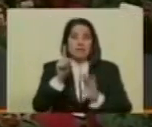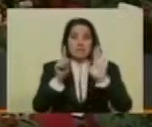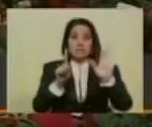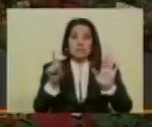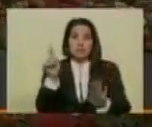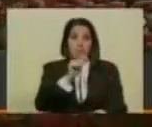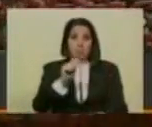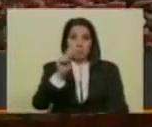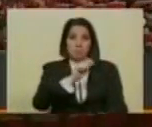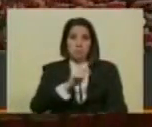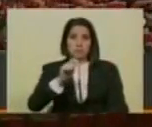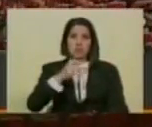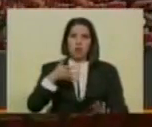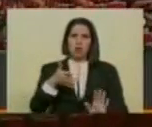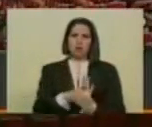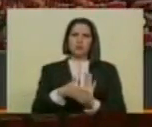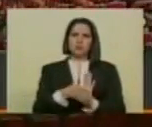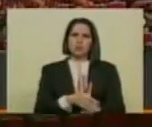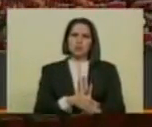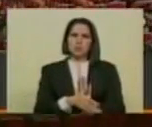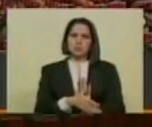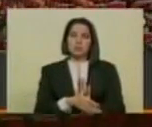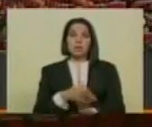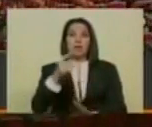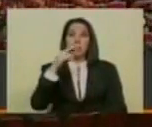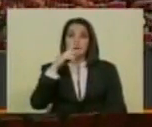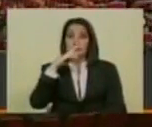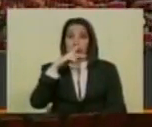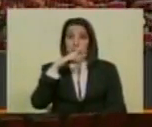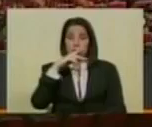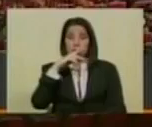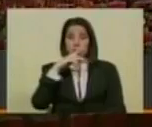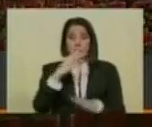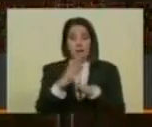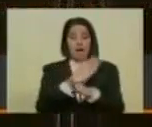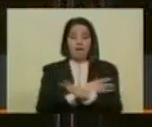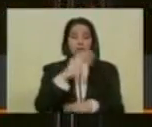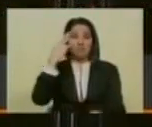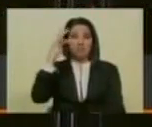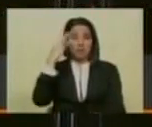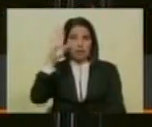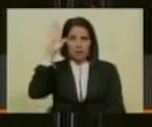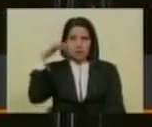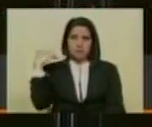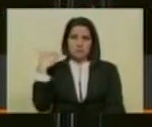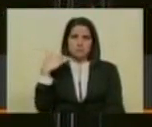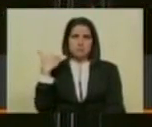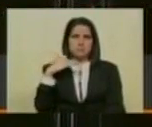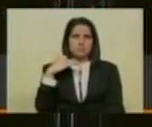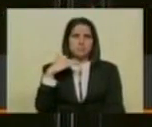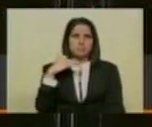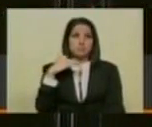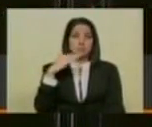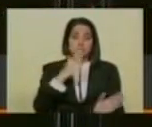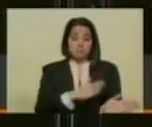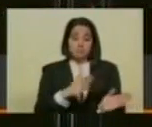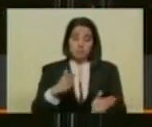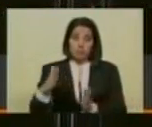6 meses de estos sucesos que las declaraciones de la fiscal general formaban parte de un